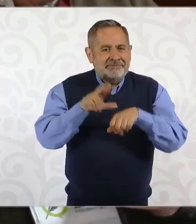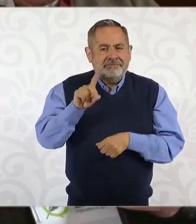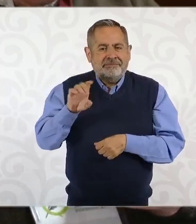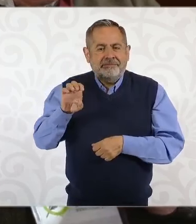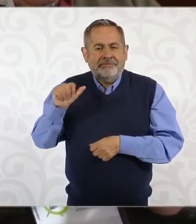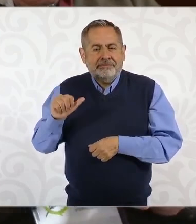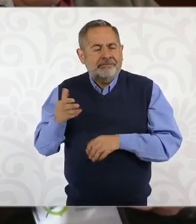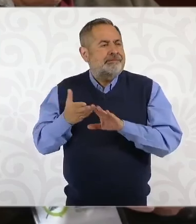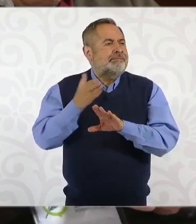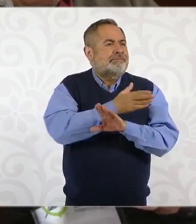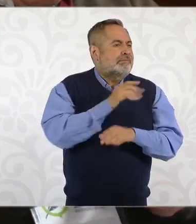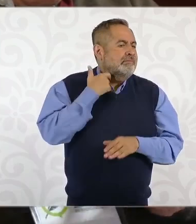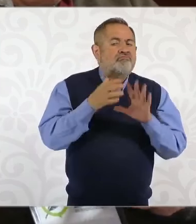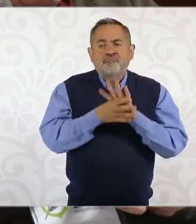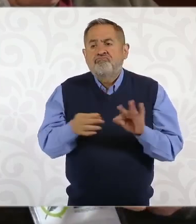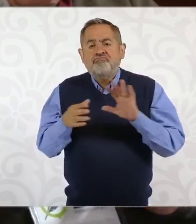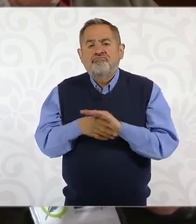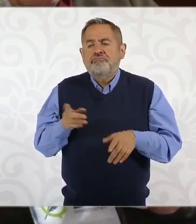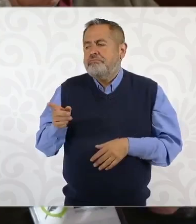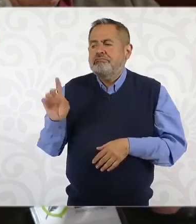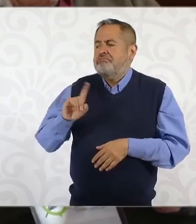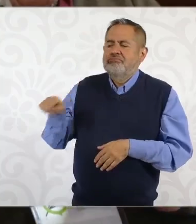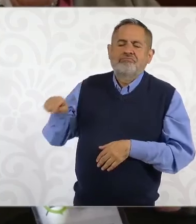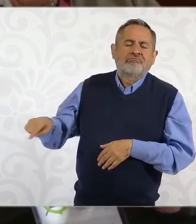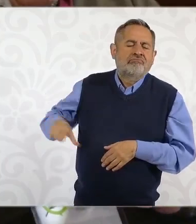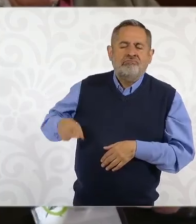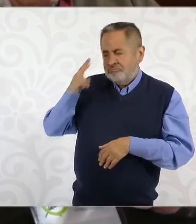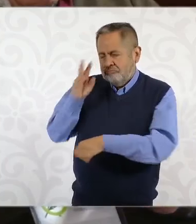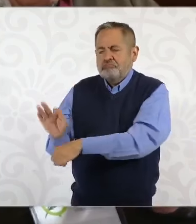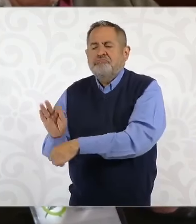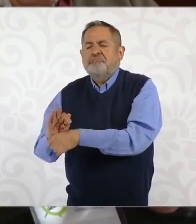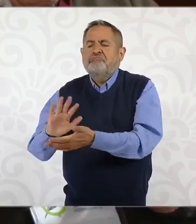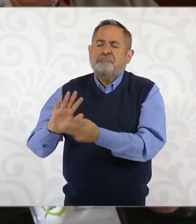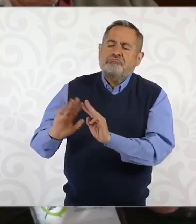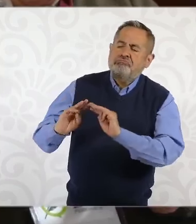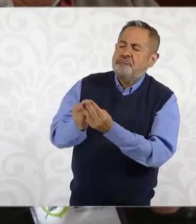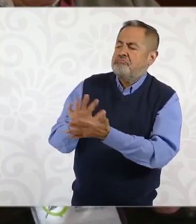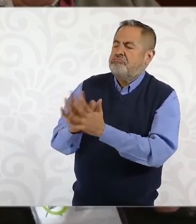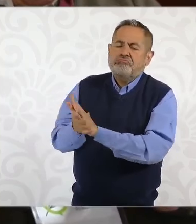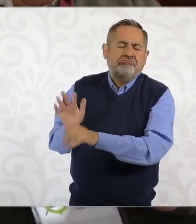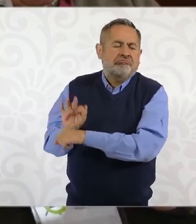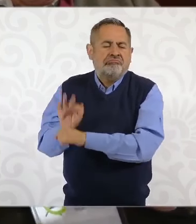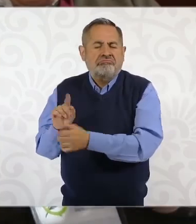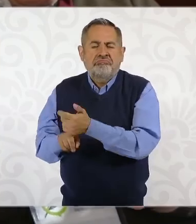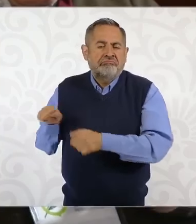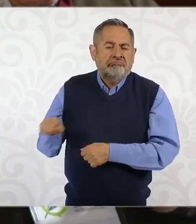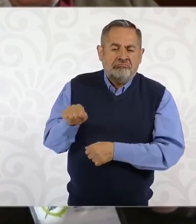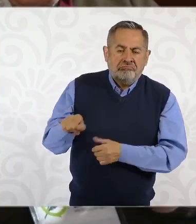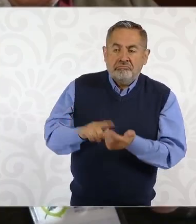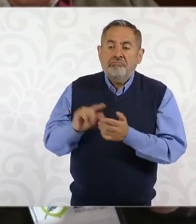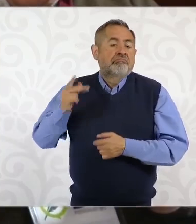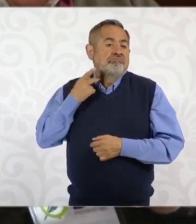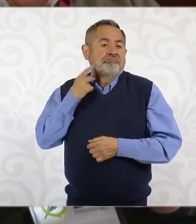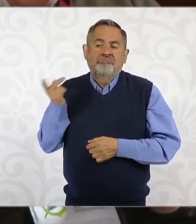ocasiones insiste en que hay protección de miembros del gobierno hacia grupos del crimen organizado y también vínculos de políticos con